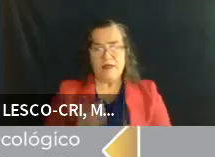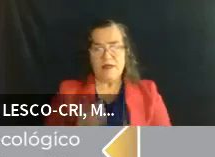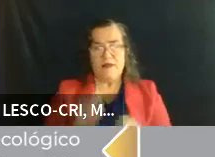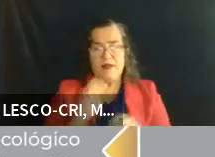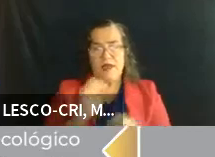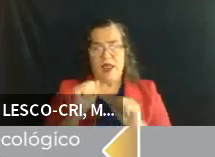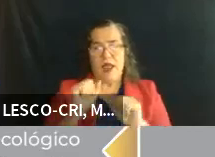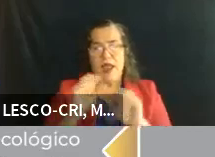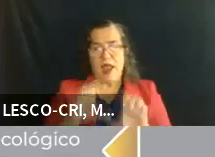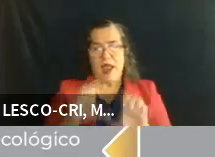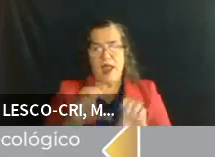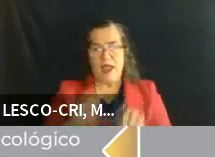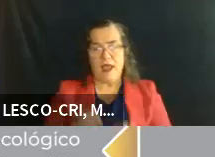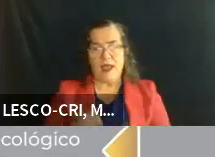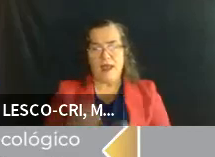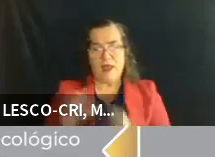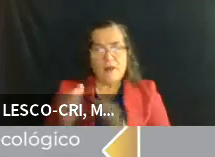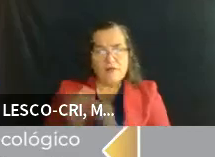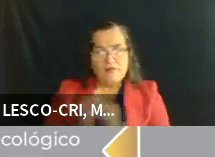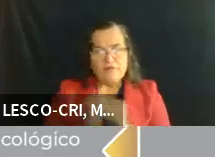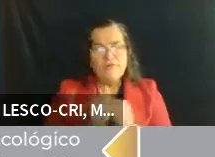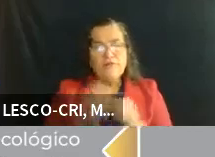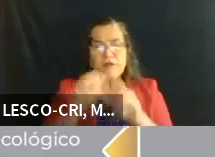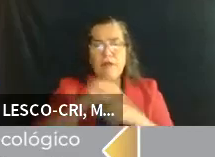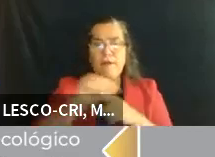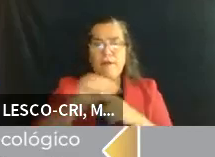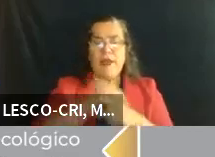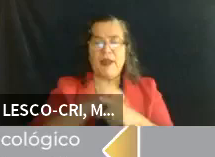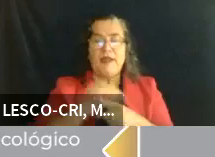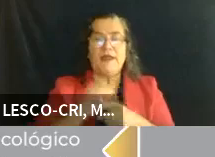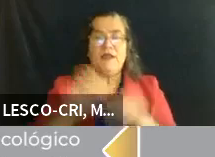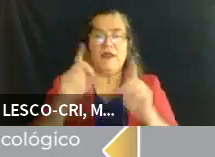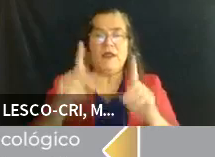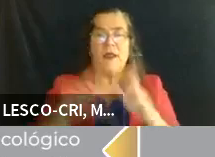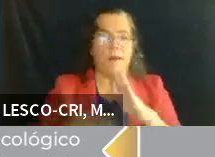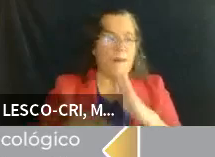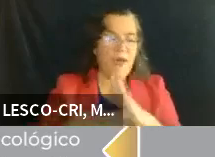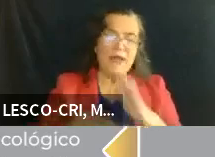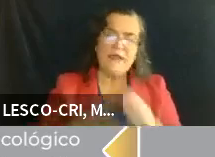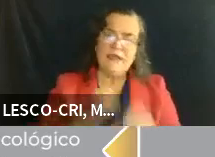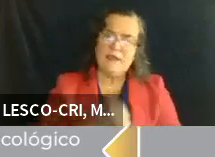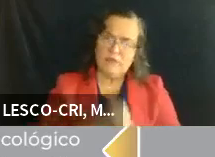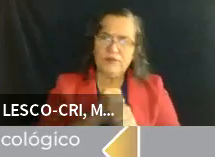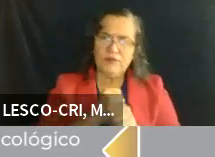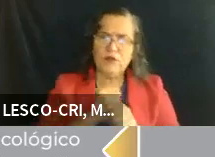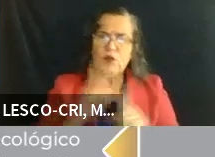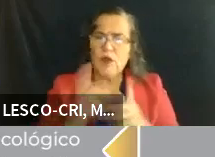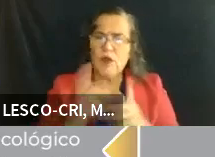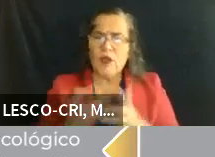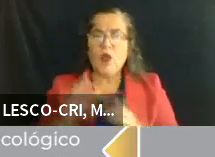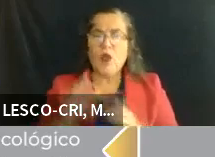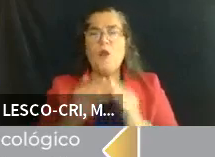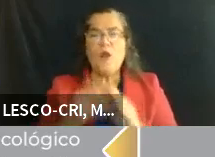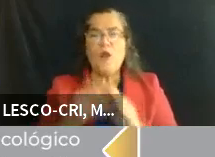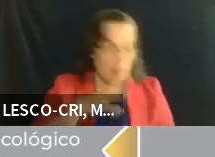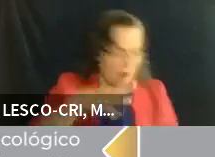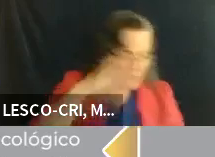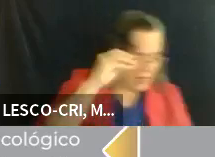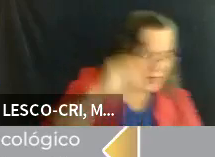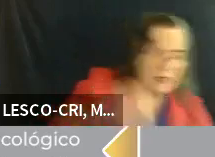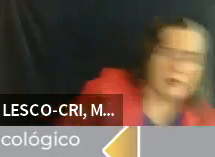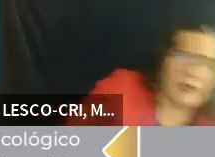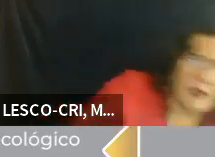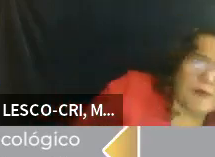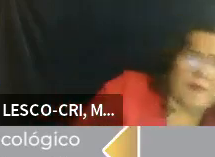que conlleva una práctica educativa, tiene como base, como sólida base, una comunidad de aprendizaje. En esa comunidad